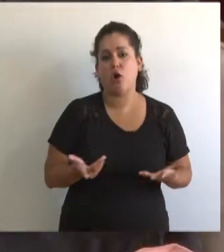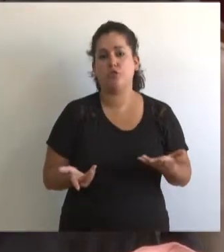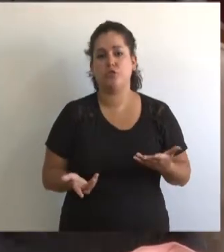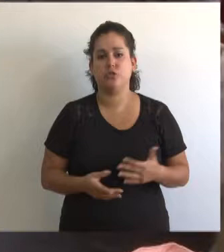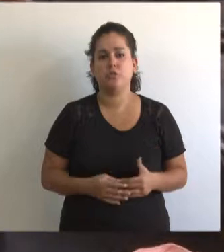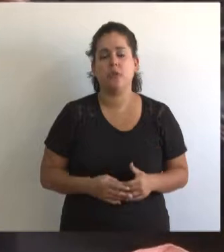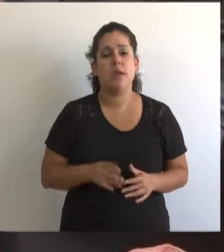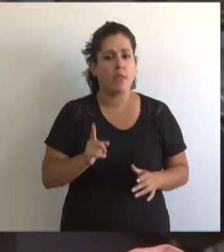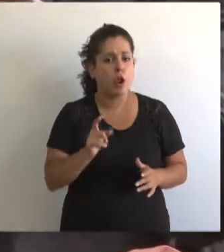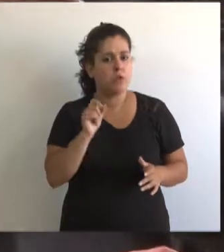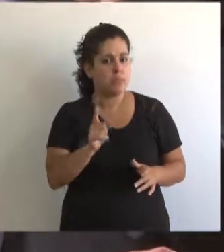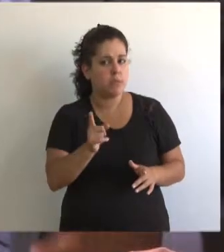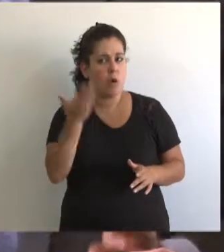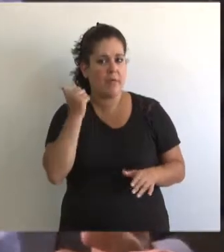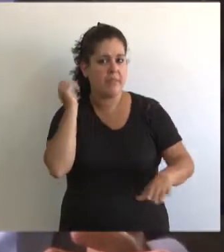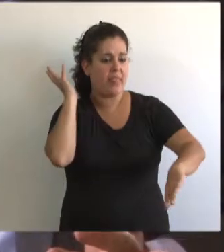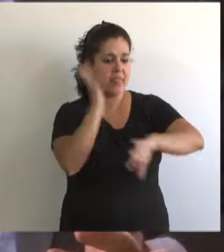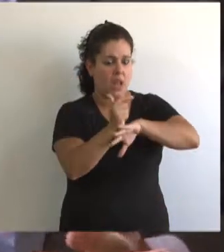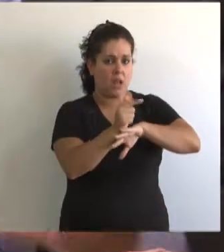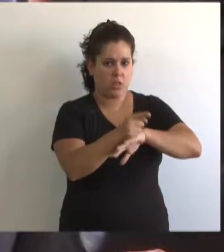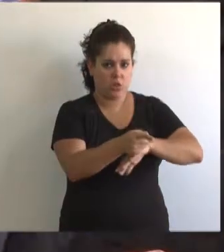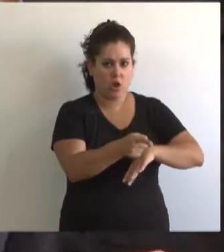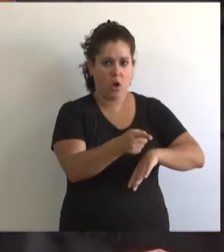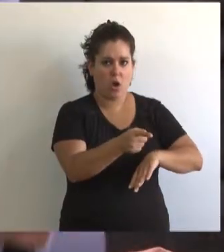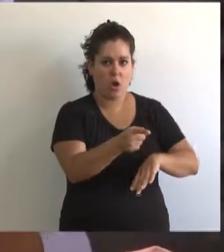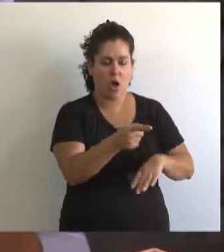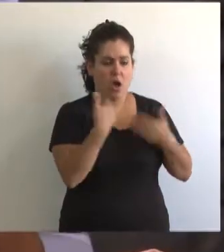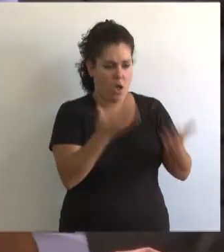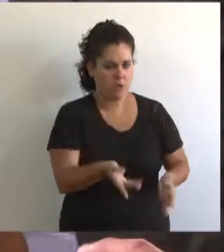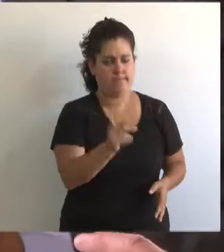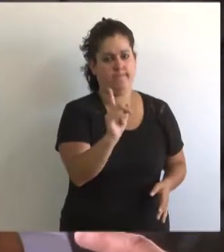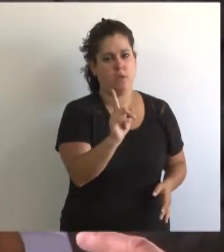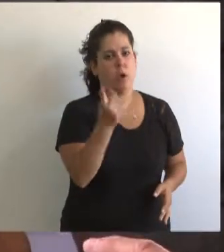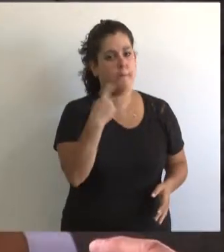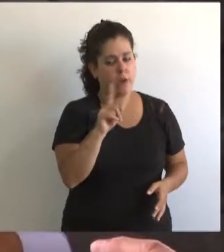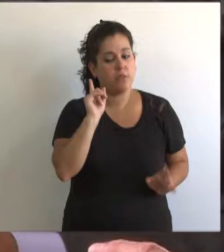de los que han cometido delitos, pero también hay que reconocer